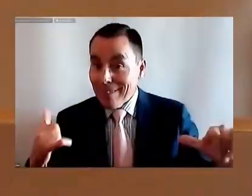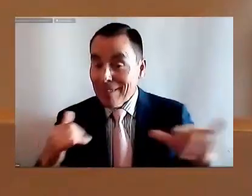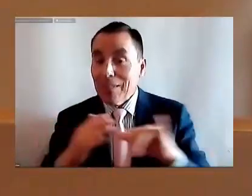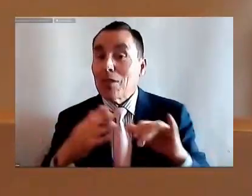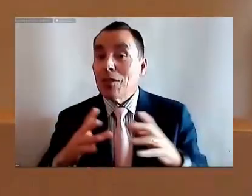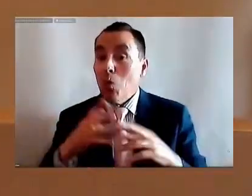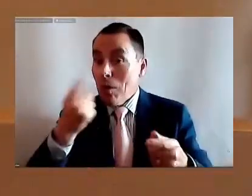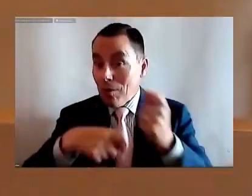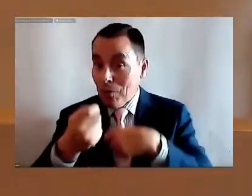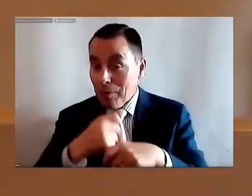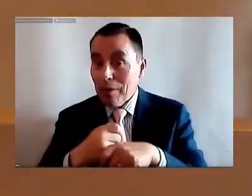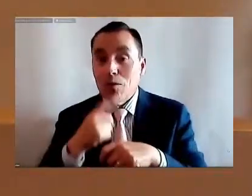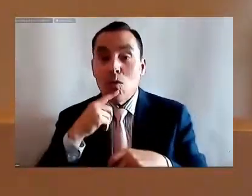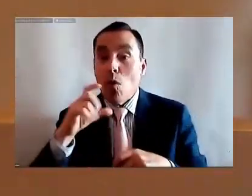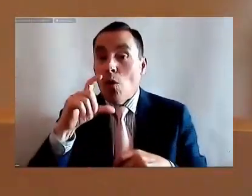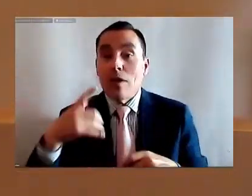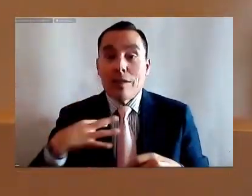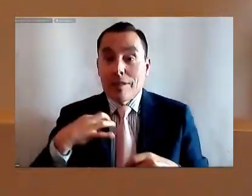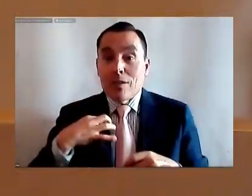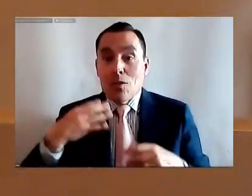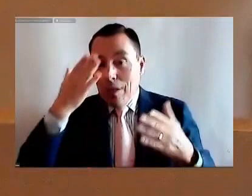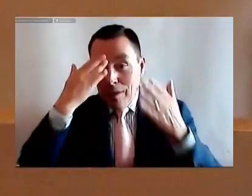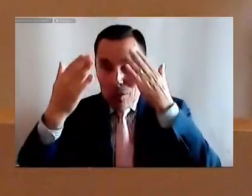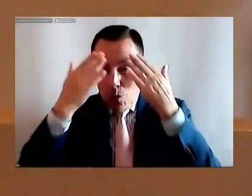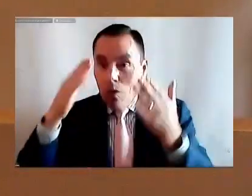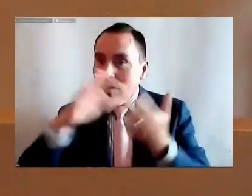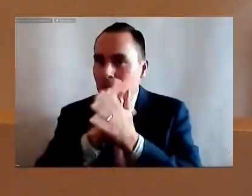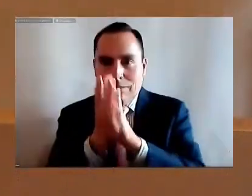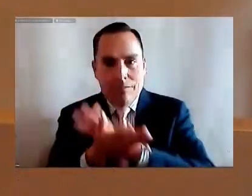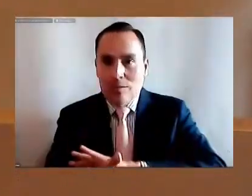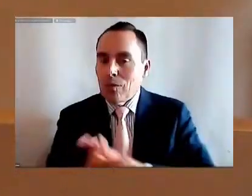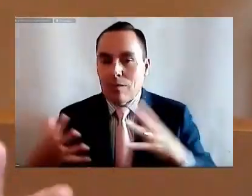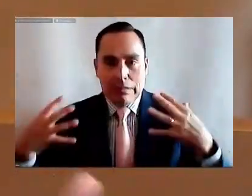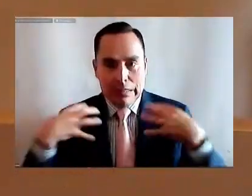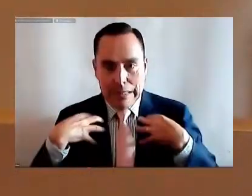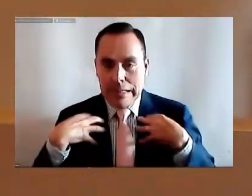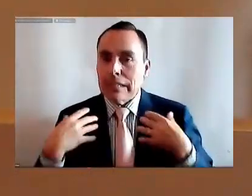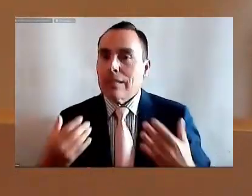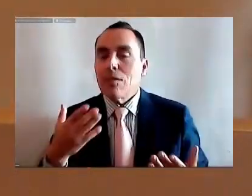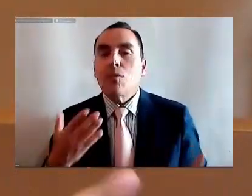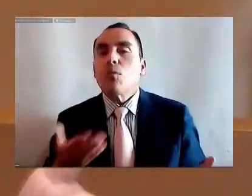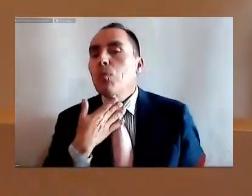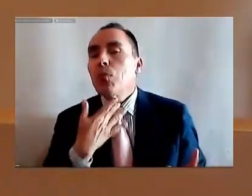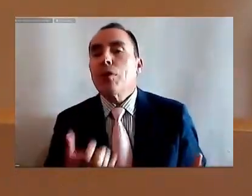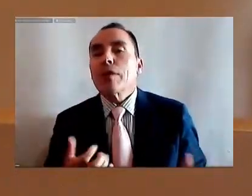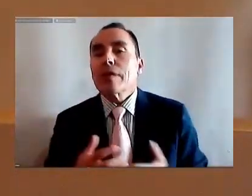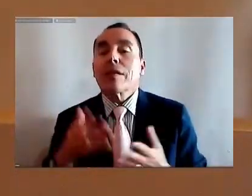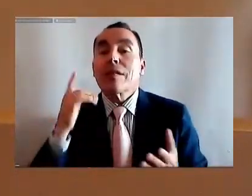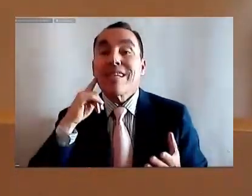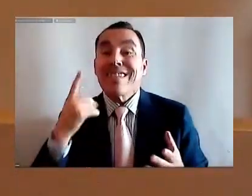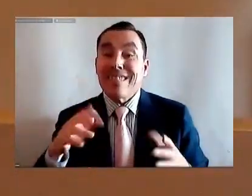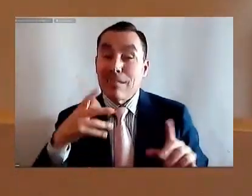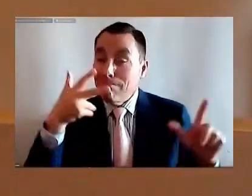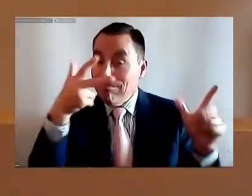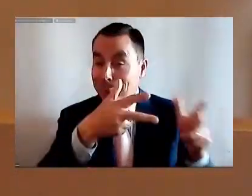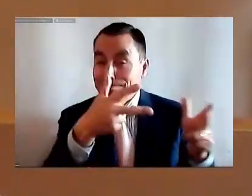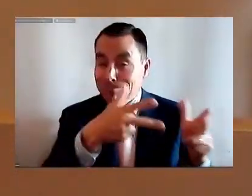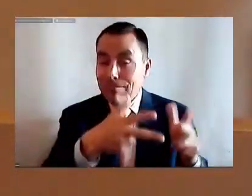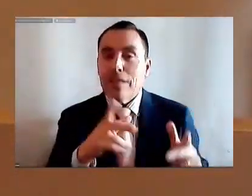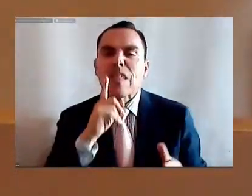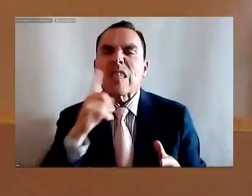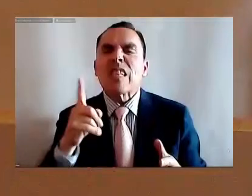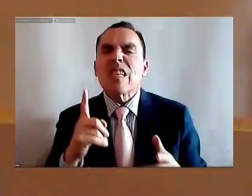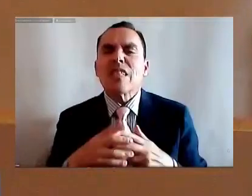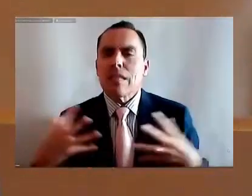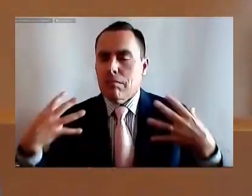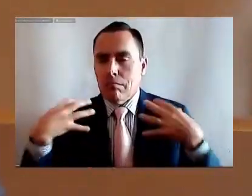a los civiles, o a los psicólogos, a todas las personas que tengan cargo de recursos humanos. Porque muchas veces el acoso sexual en realidad lo resuelve el gerente de recursos humanos.